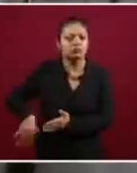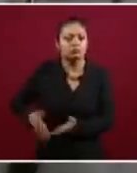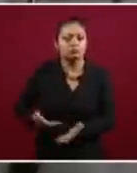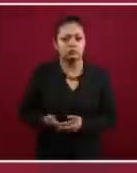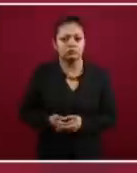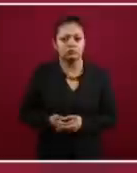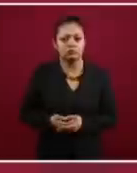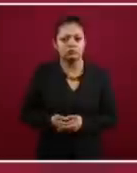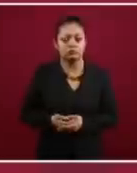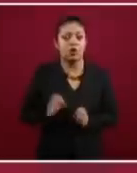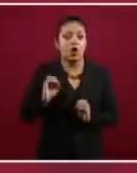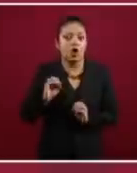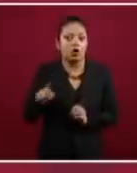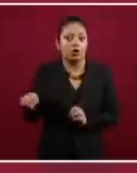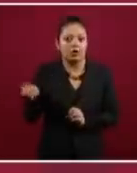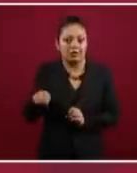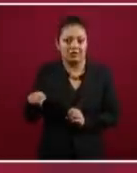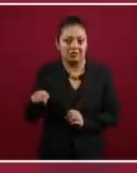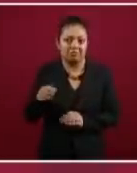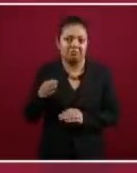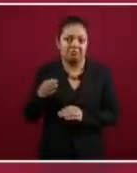o que se hacían de la vista gorda.